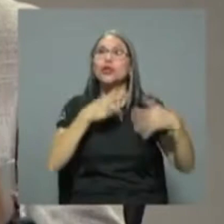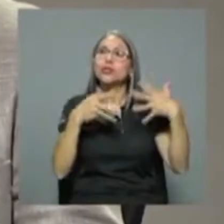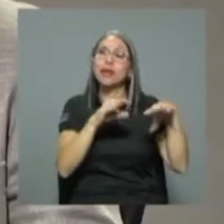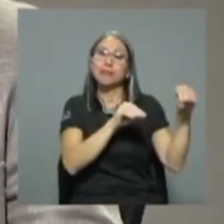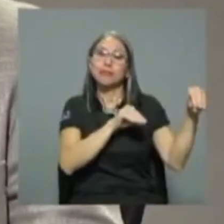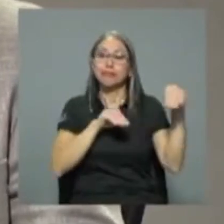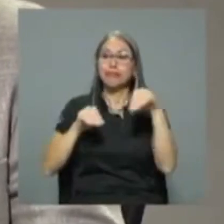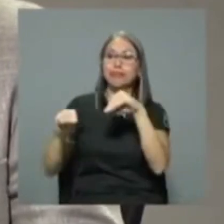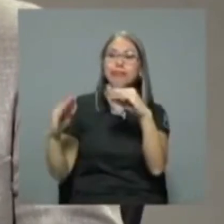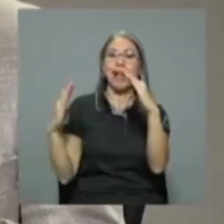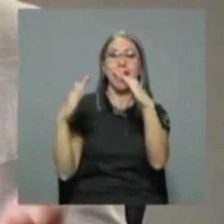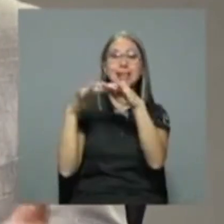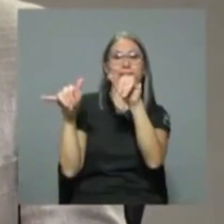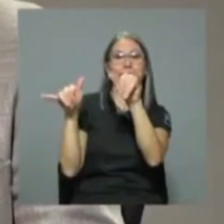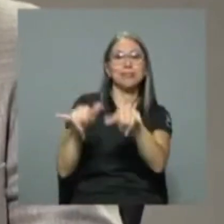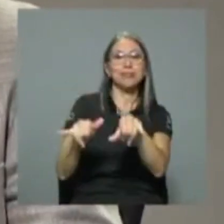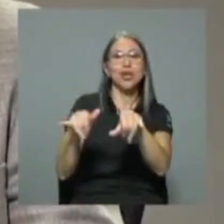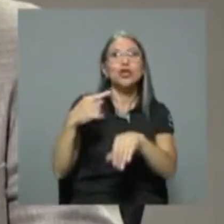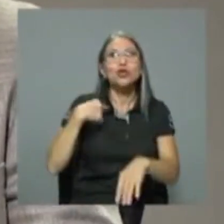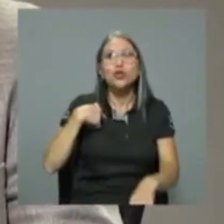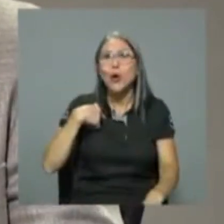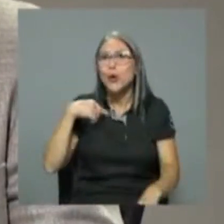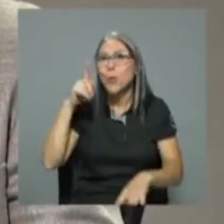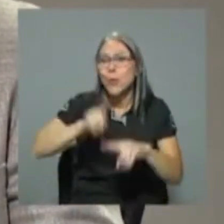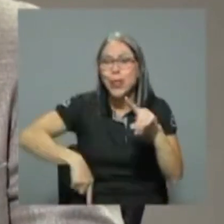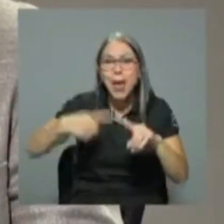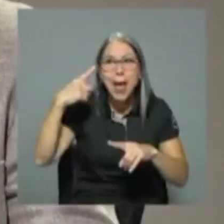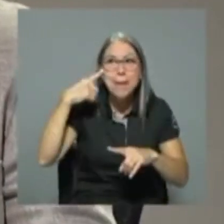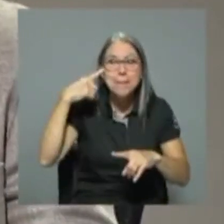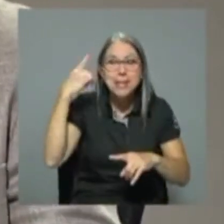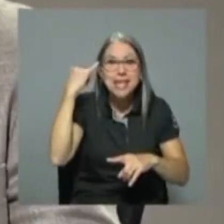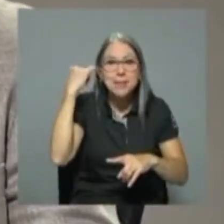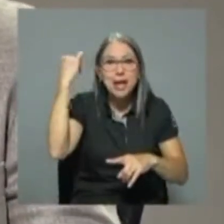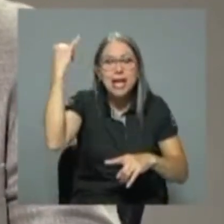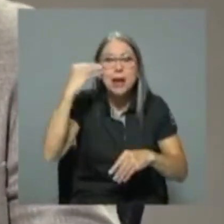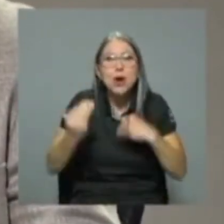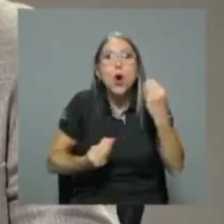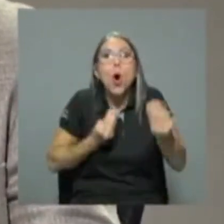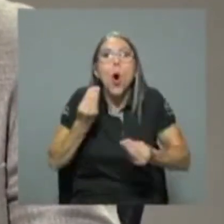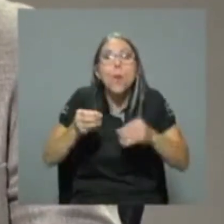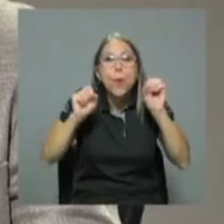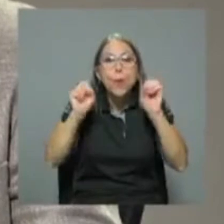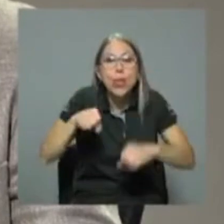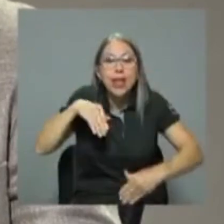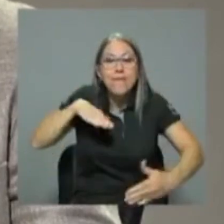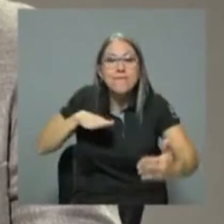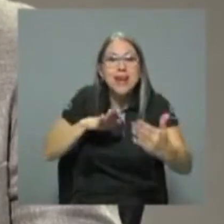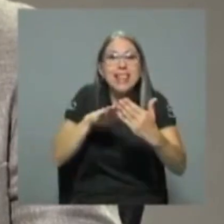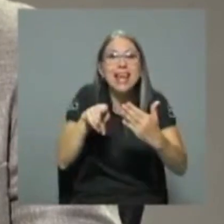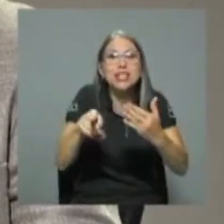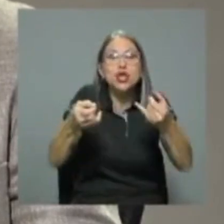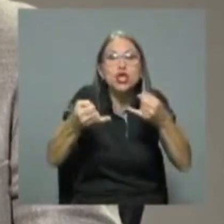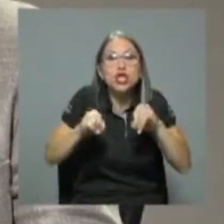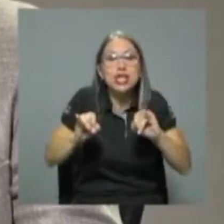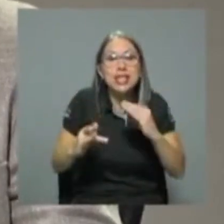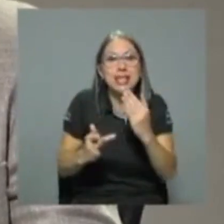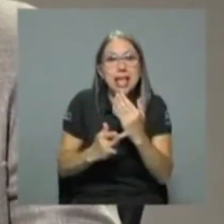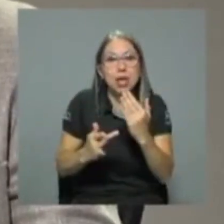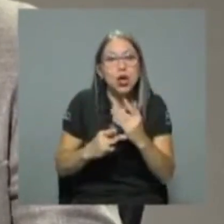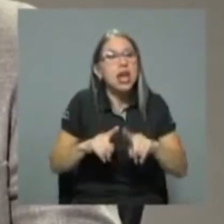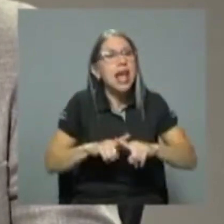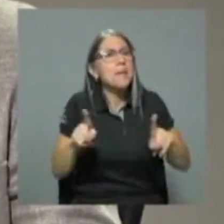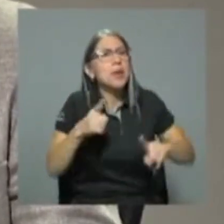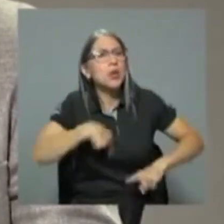crisis de COVID sin la tecnología que hoy en día tenemos, pero básicamente lo que hicimos fue hacer